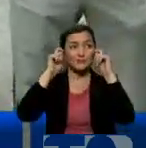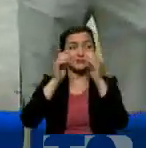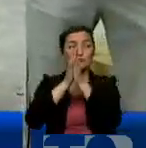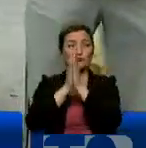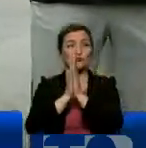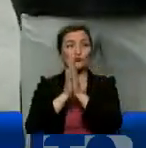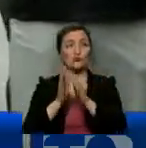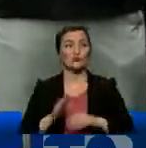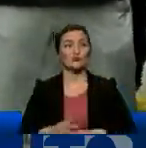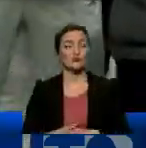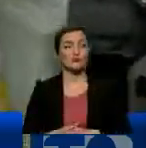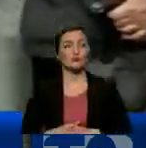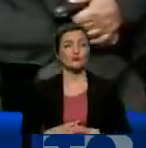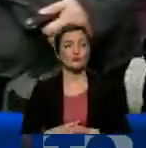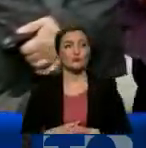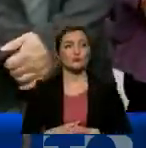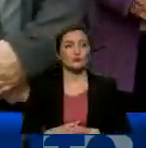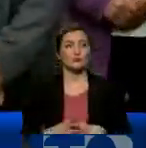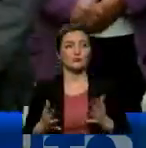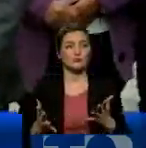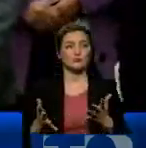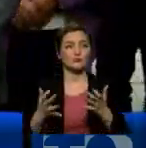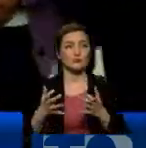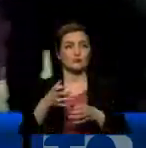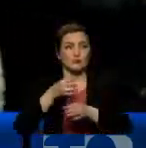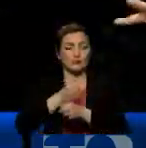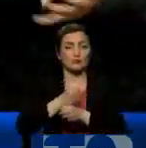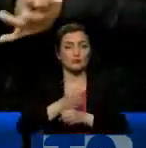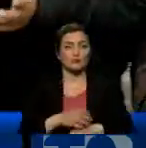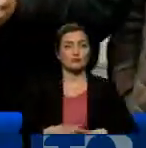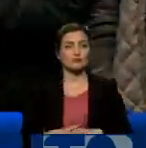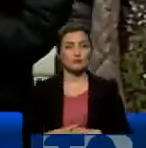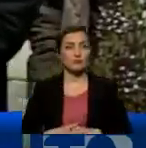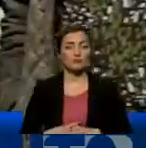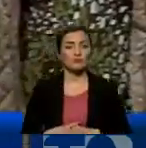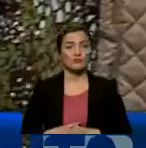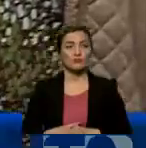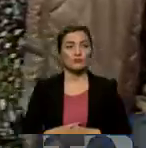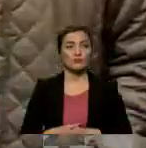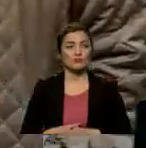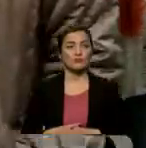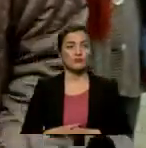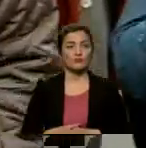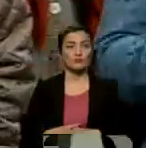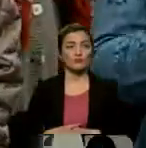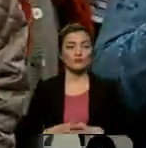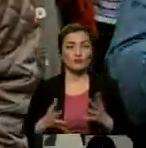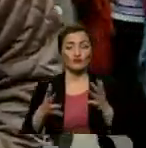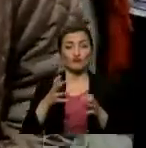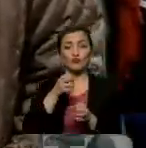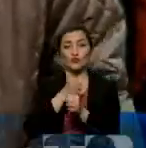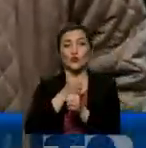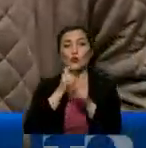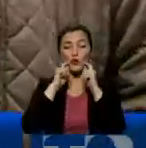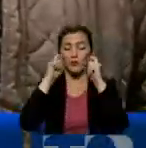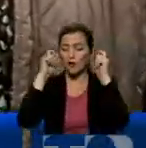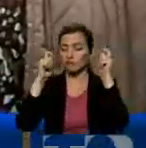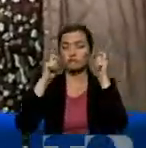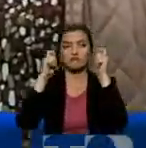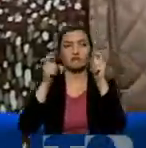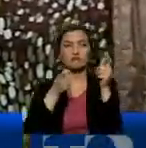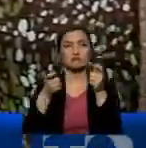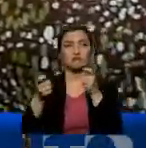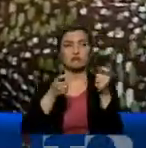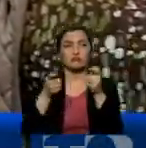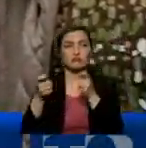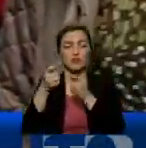están pidiendo. Queremos seguridad, control de migración. Queremos seguridad,